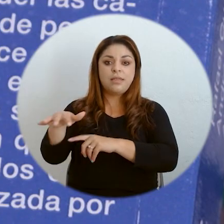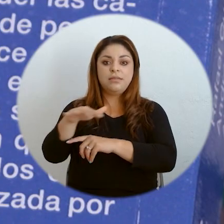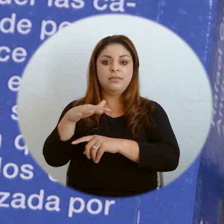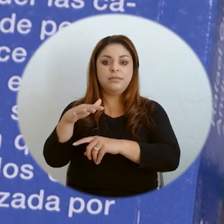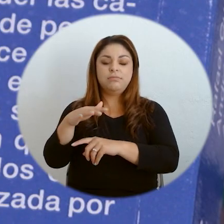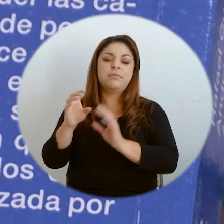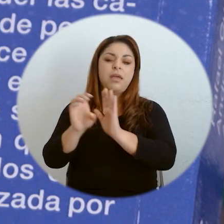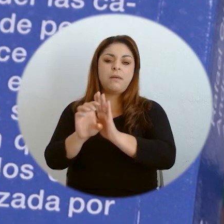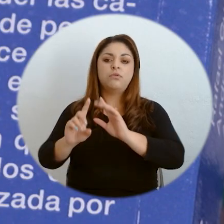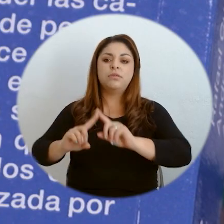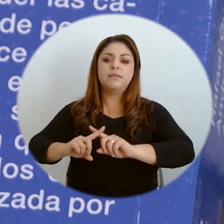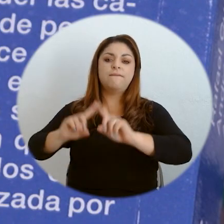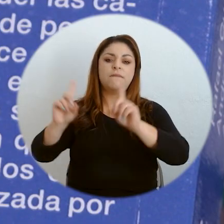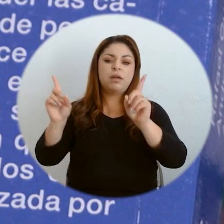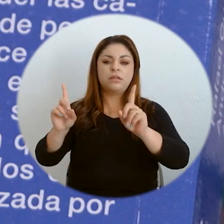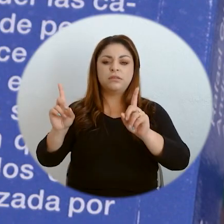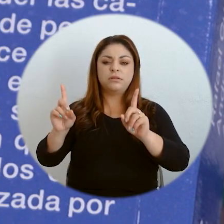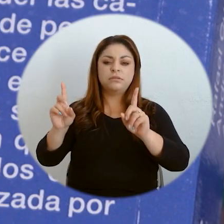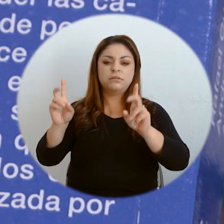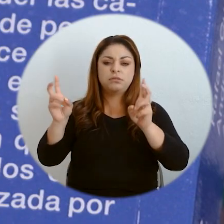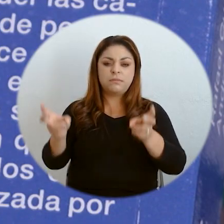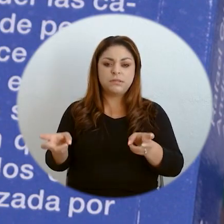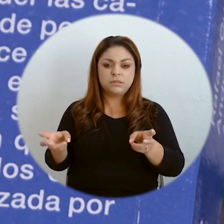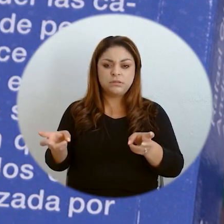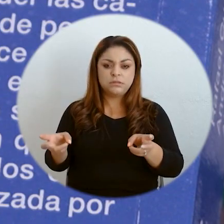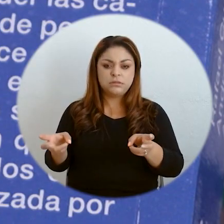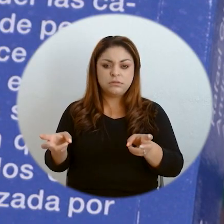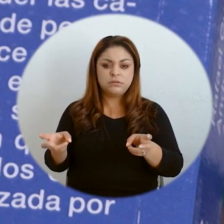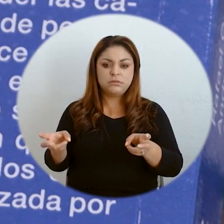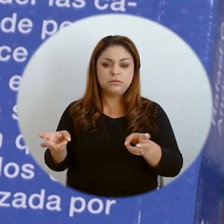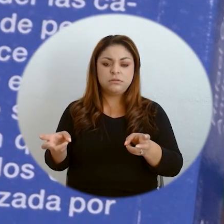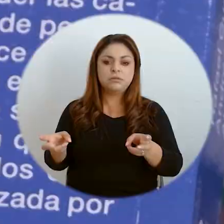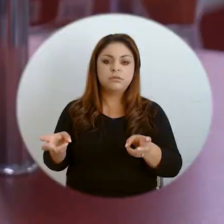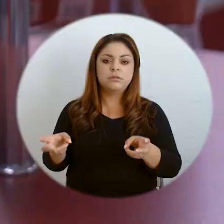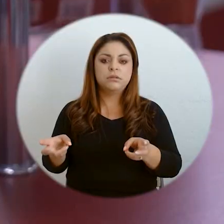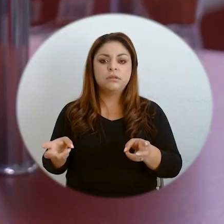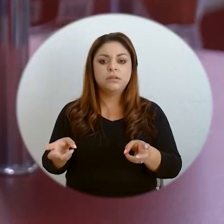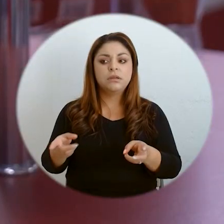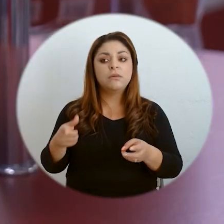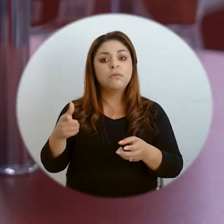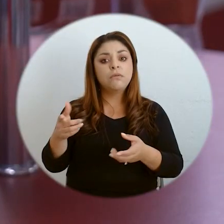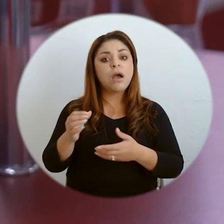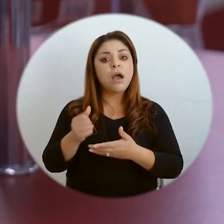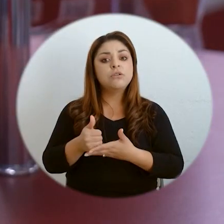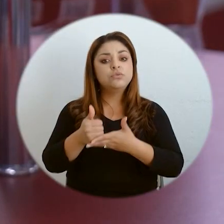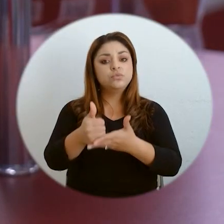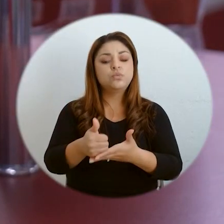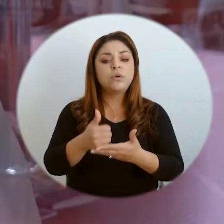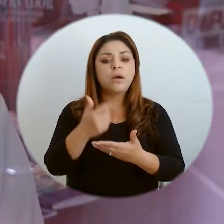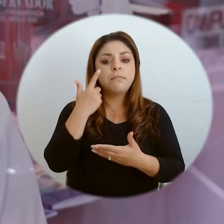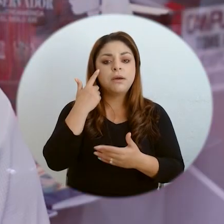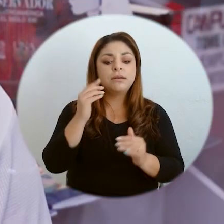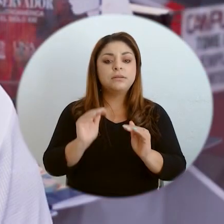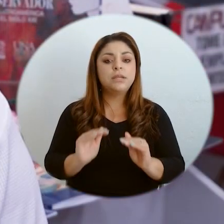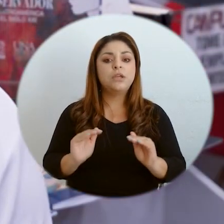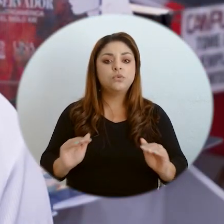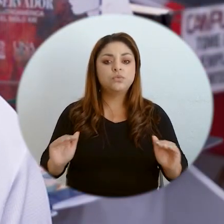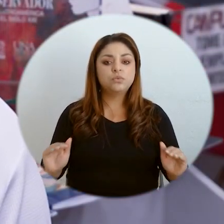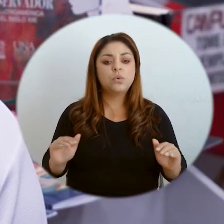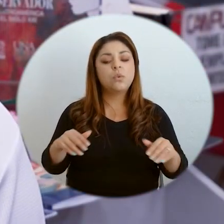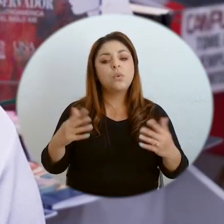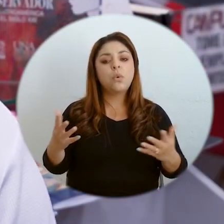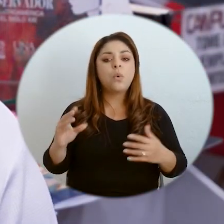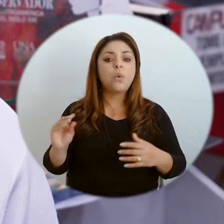ángulos, por ejemplo desde la universidad, queremos promover, que la educación sirva para que los niños, adolescentes, jóvenes se